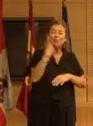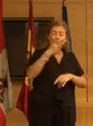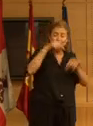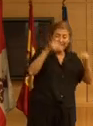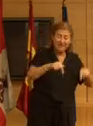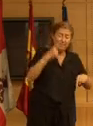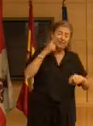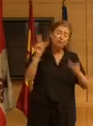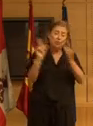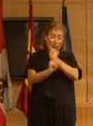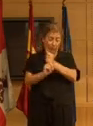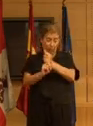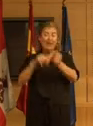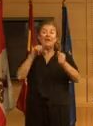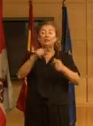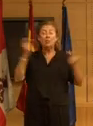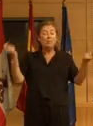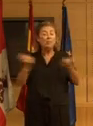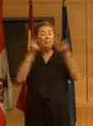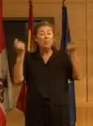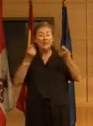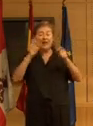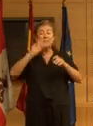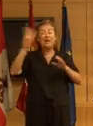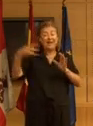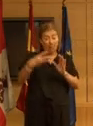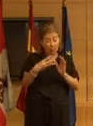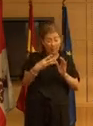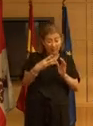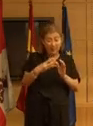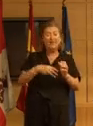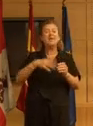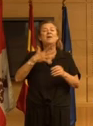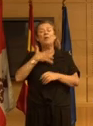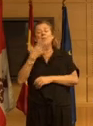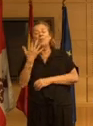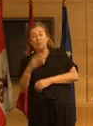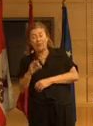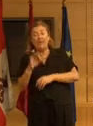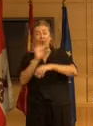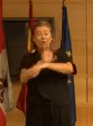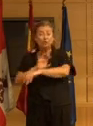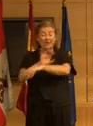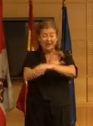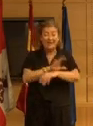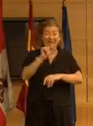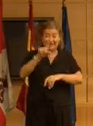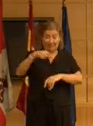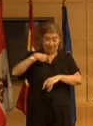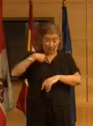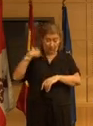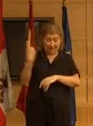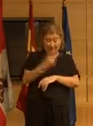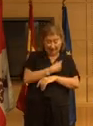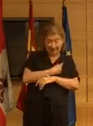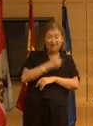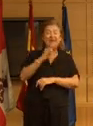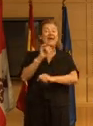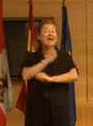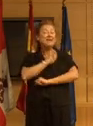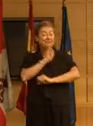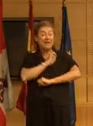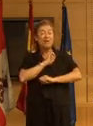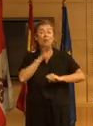de resolver. Eso se va a publicar en la web, tanto posiblemente de la consejería como de la nuestra, y esperamos